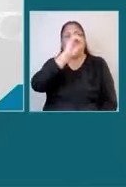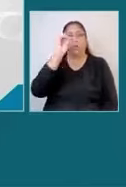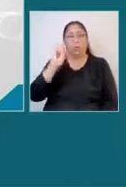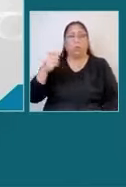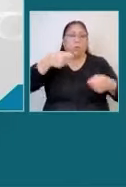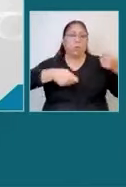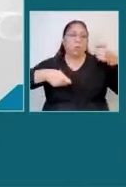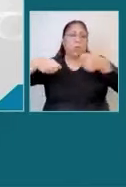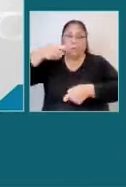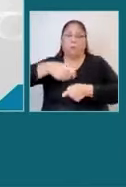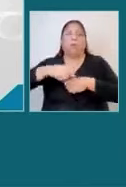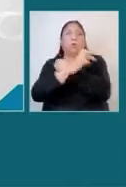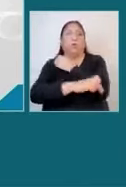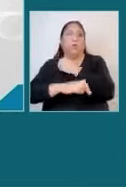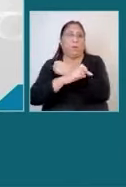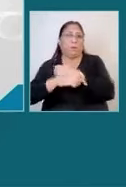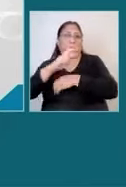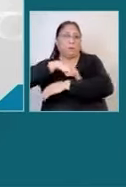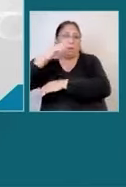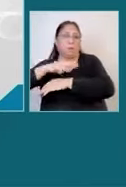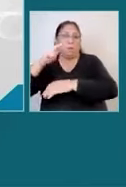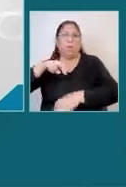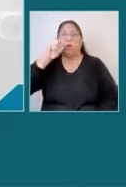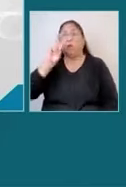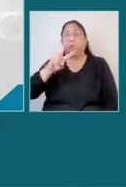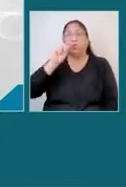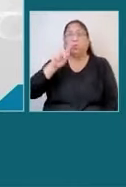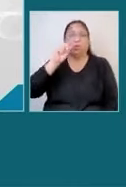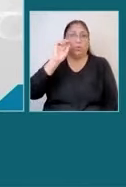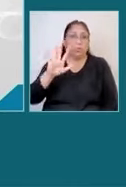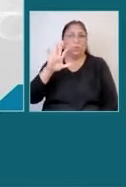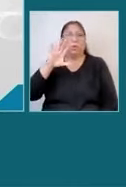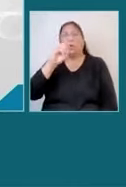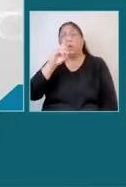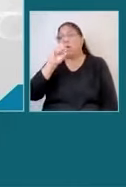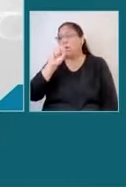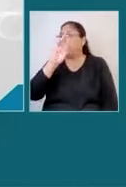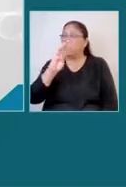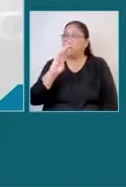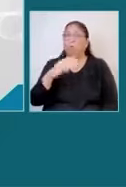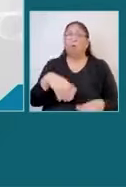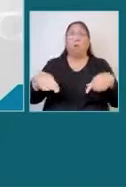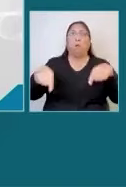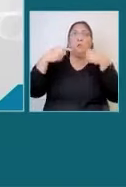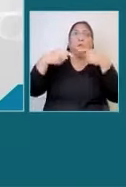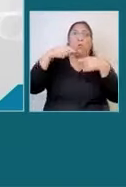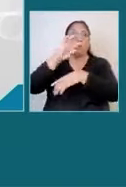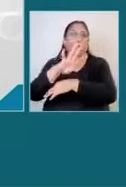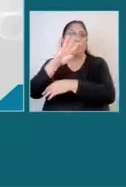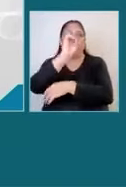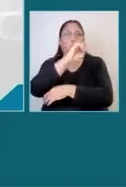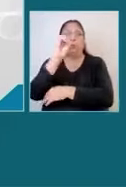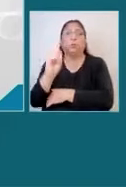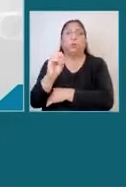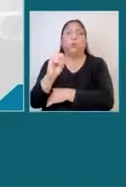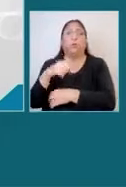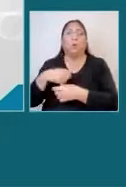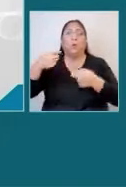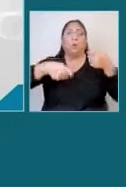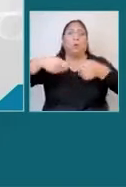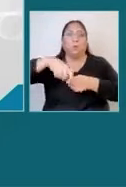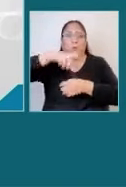los países de la región, versus 2,5% que invierten los países de la OECD, versus 4% que invierten